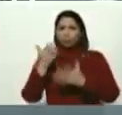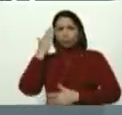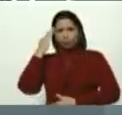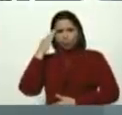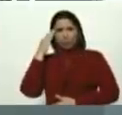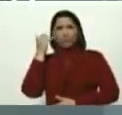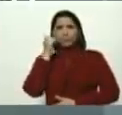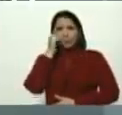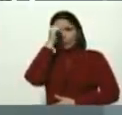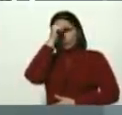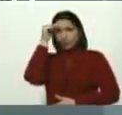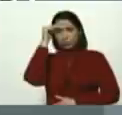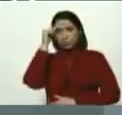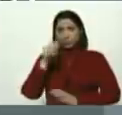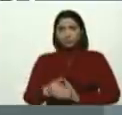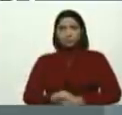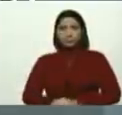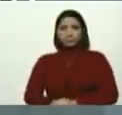sábado y domingo